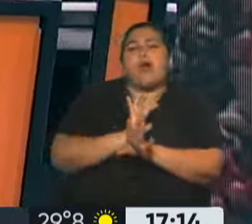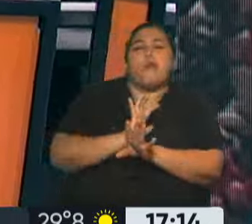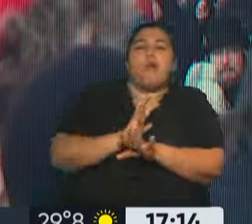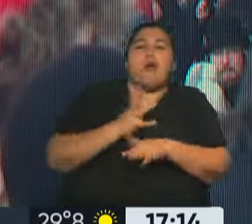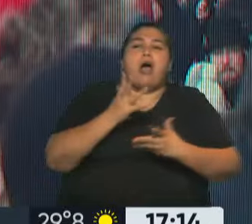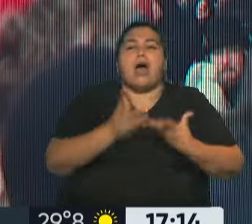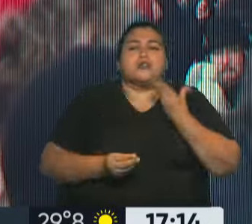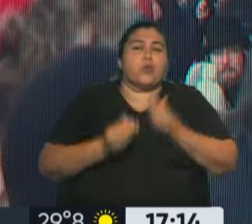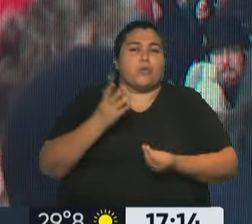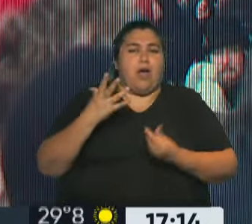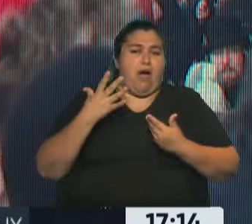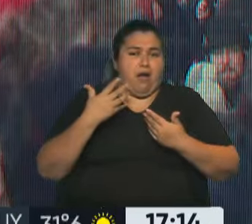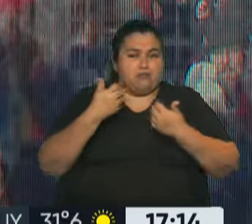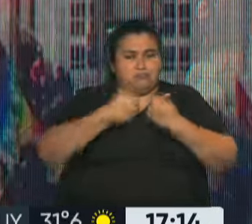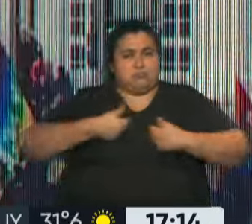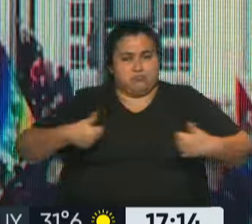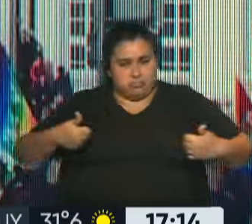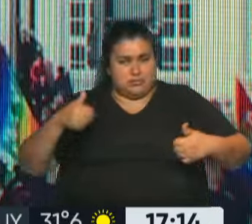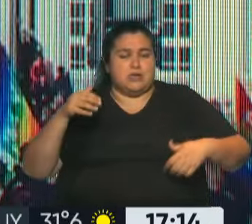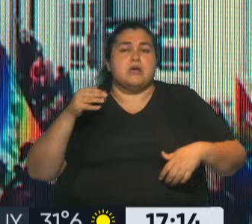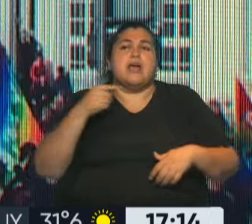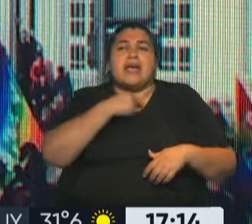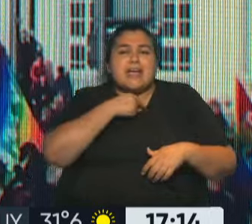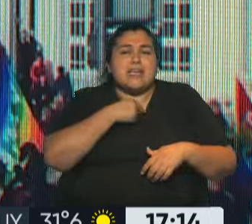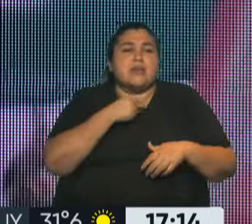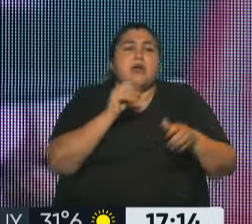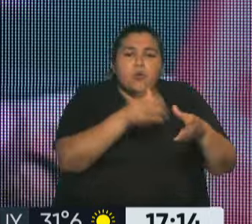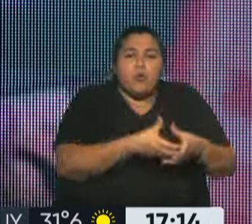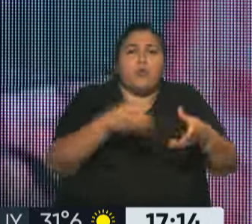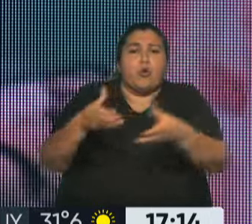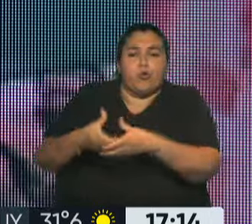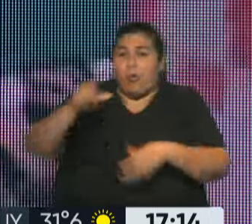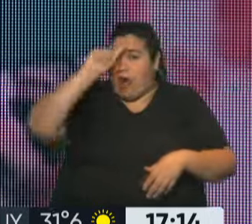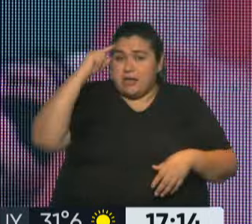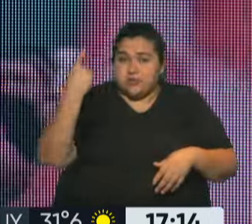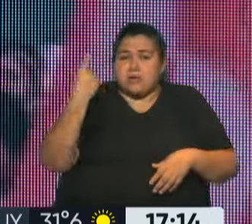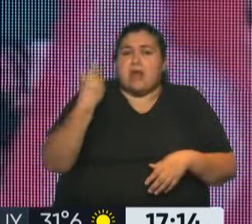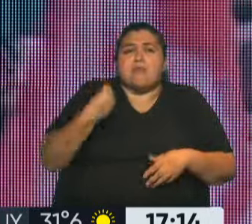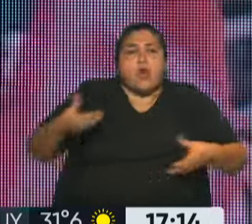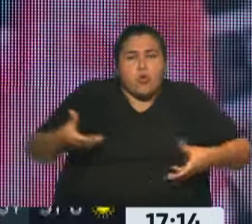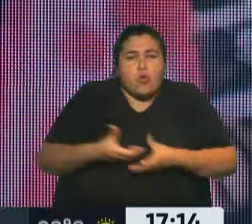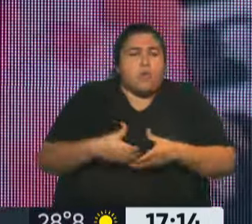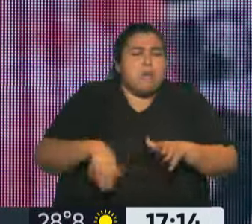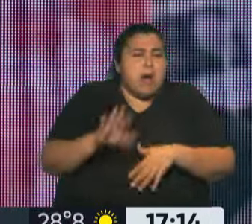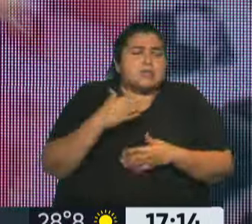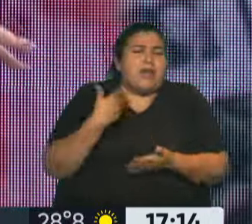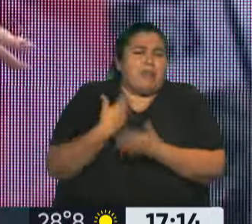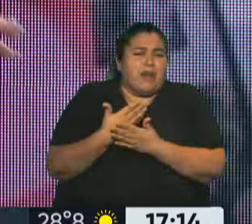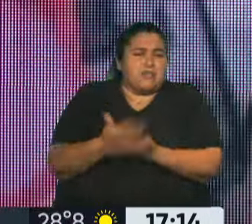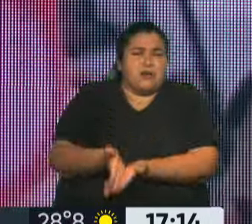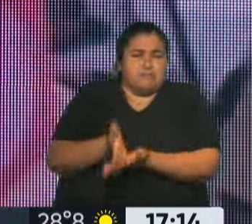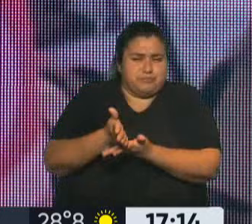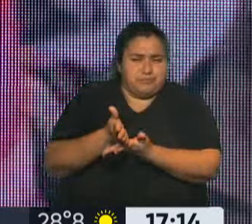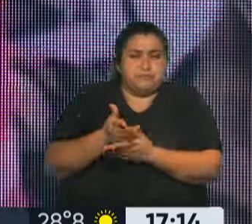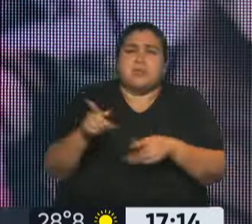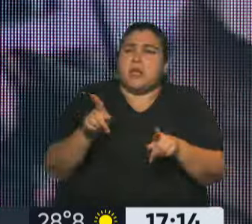que se evita, por ejemplo, formar una coalición de gobierno a nivel nacional con un partido de ultraderecha, ¿no? Por ejemplo, si recordamos